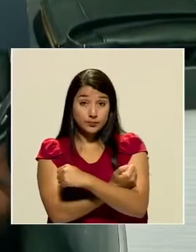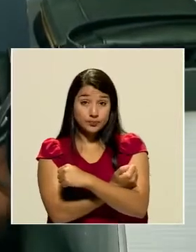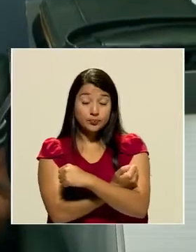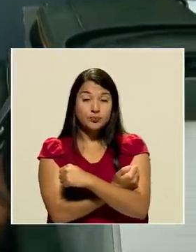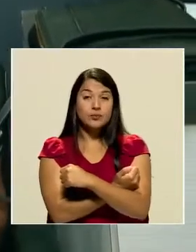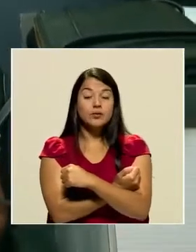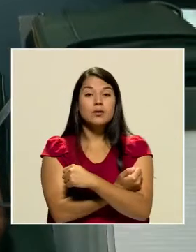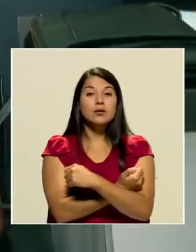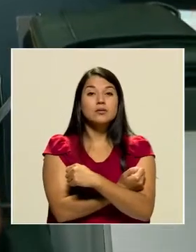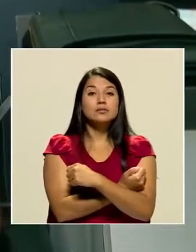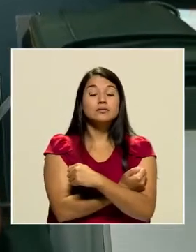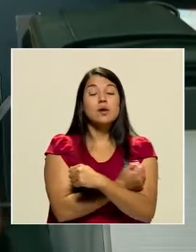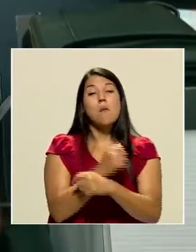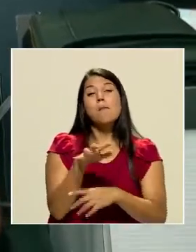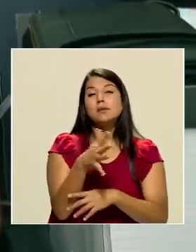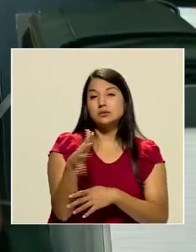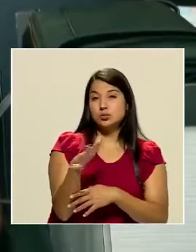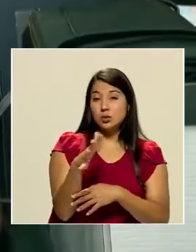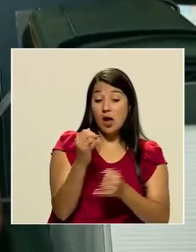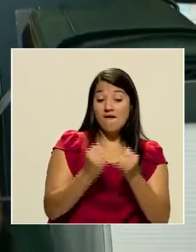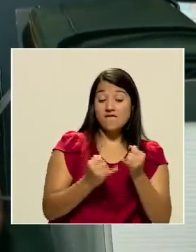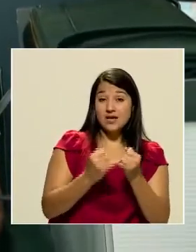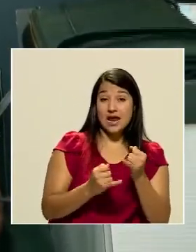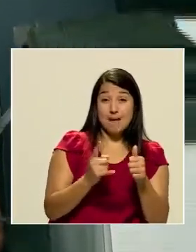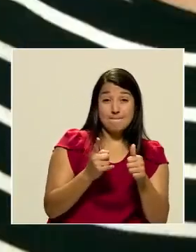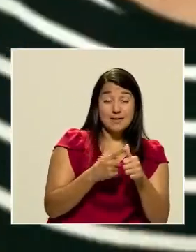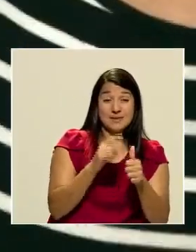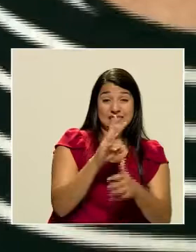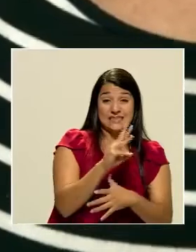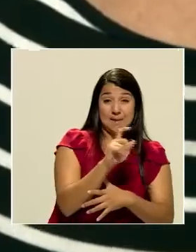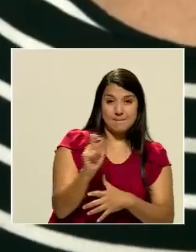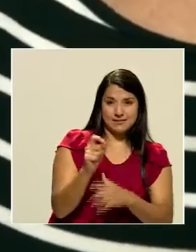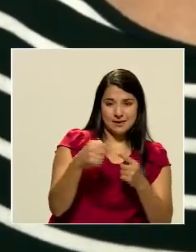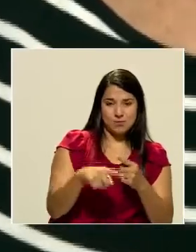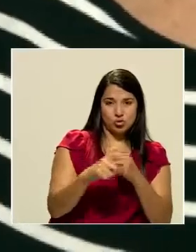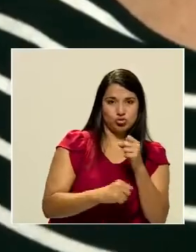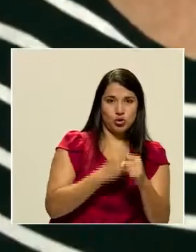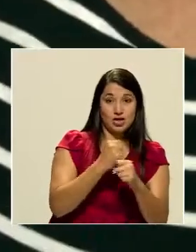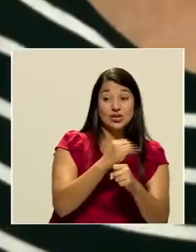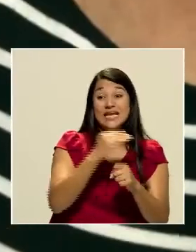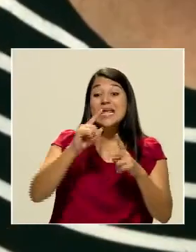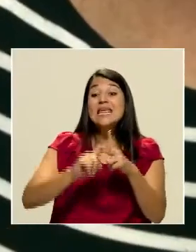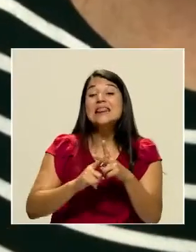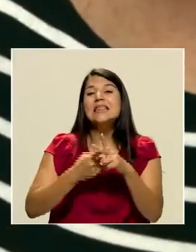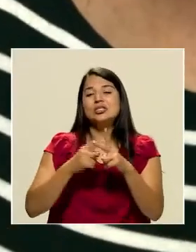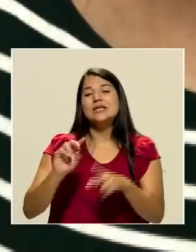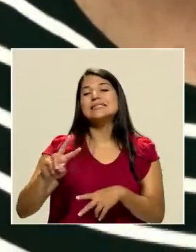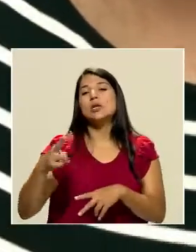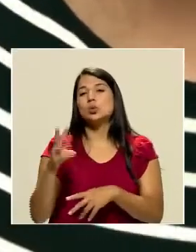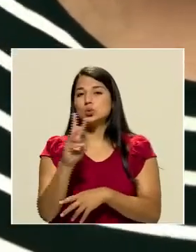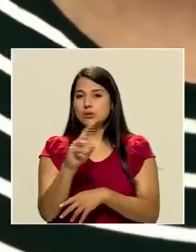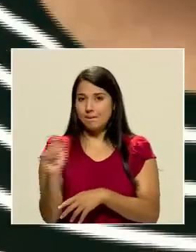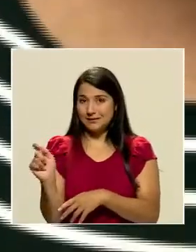esta vacunación por ahí de finales del primer semestre y los inicios del segundo semestre.